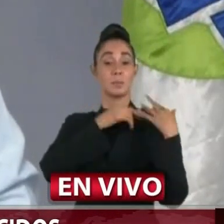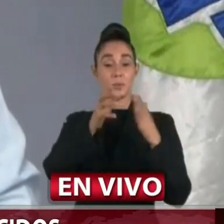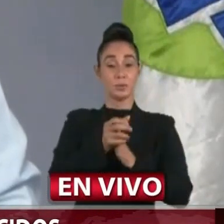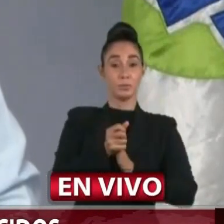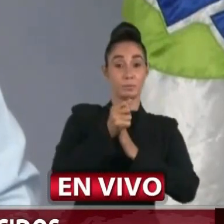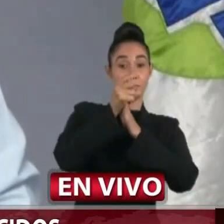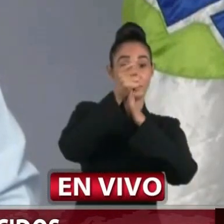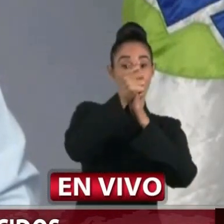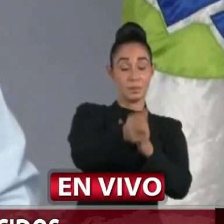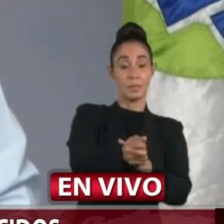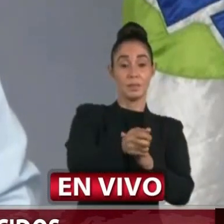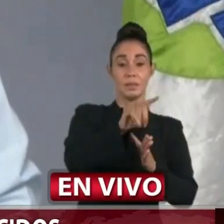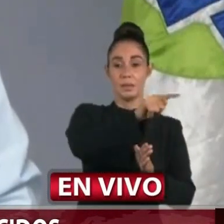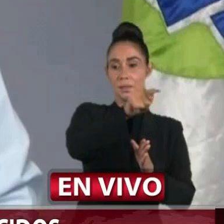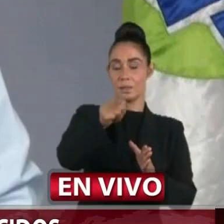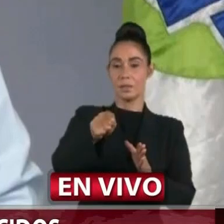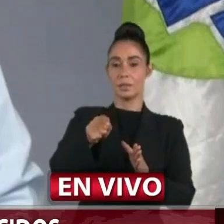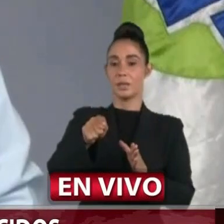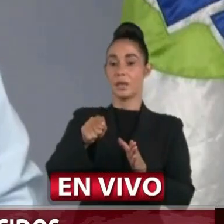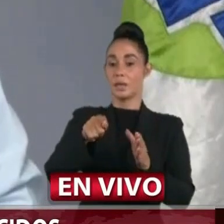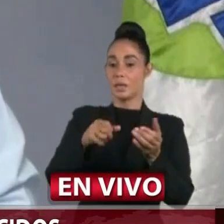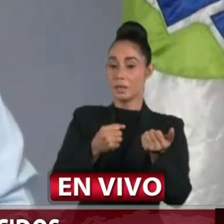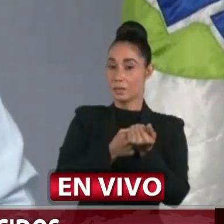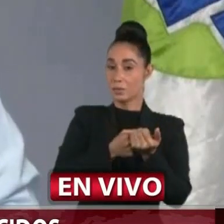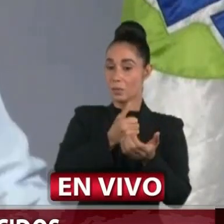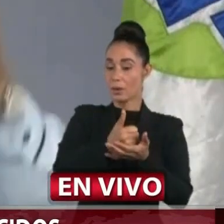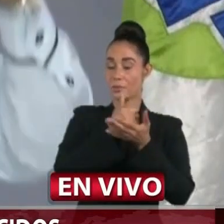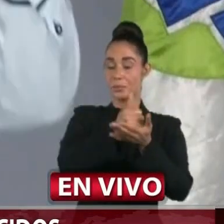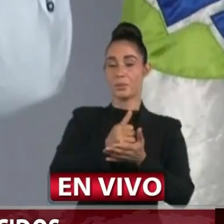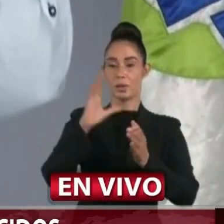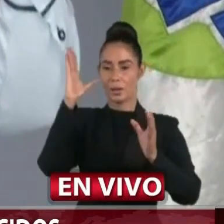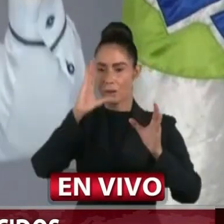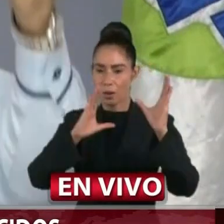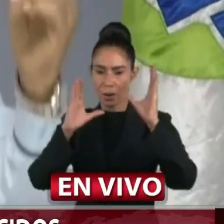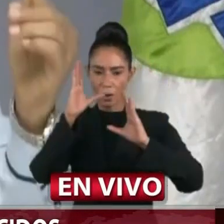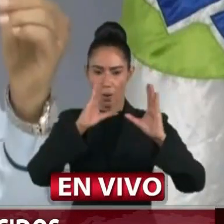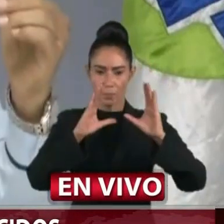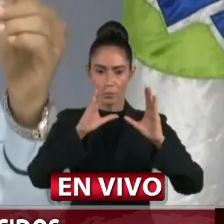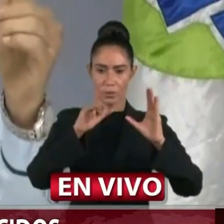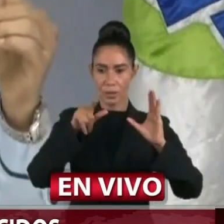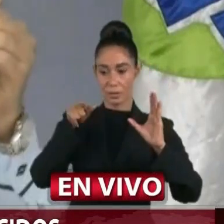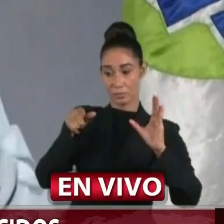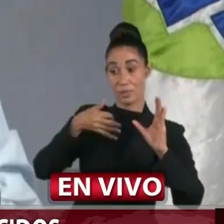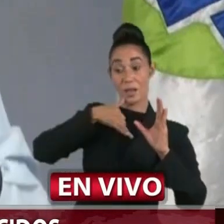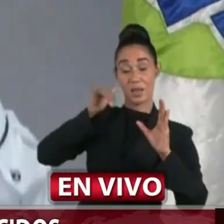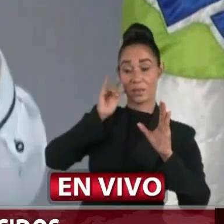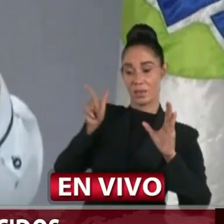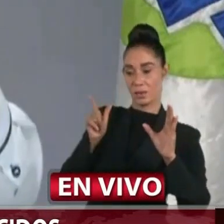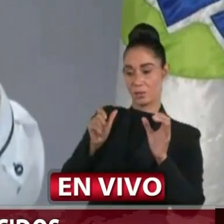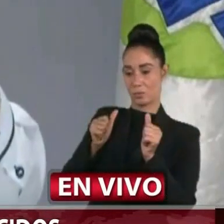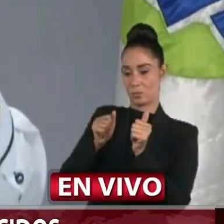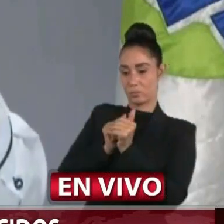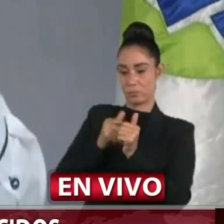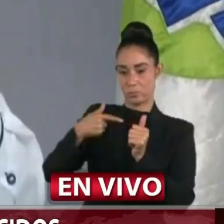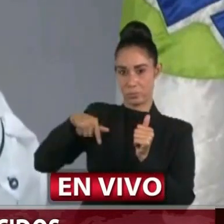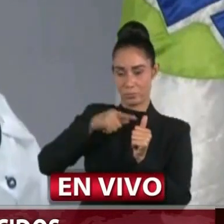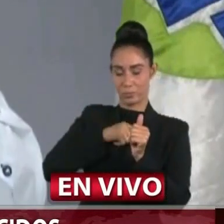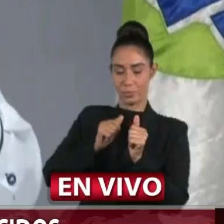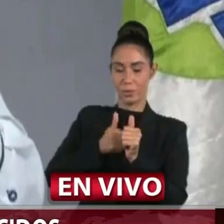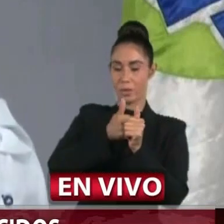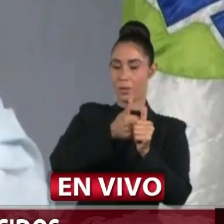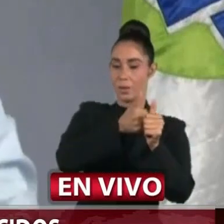estado identificando. Ayer salimos con prácticamente un listado preparado por las propias